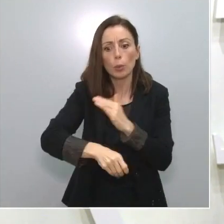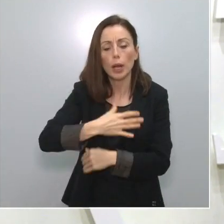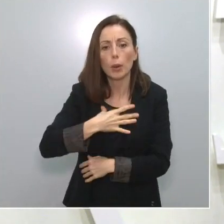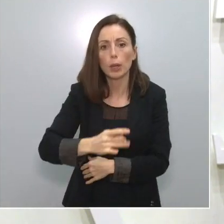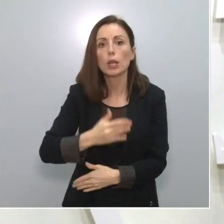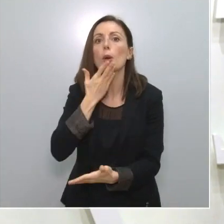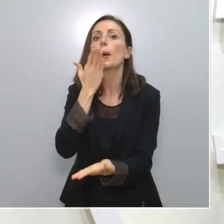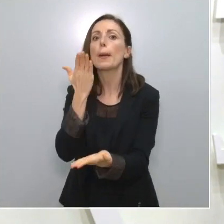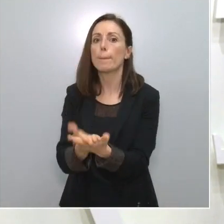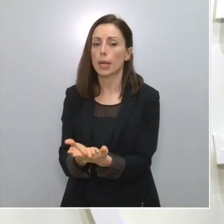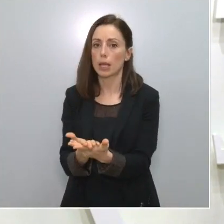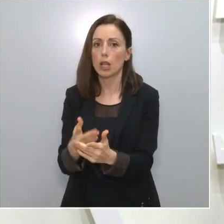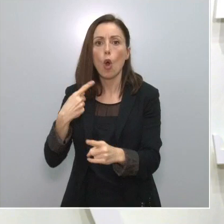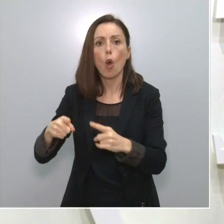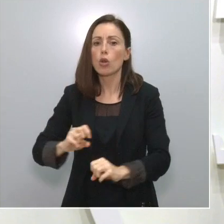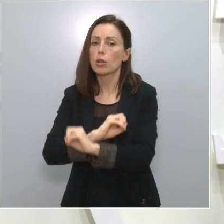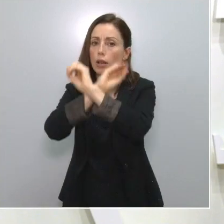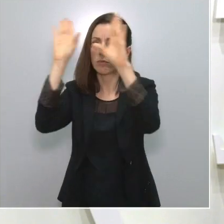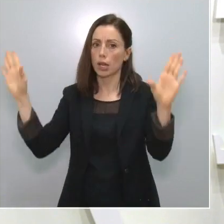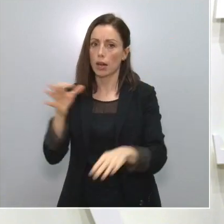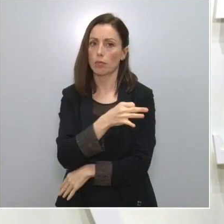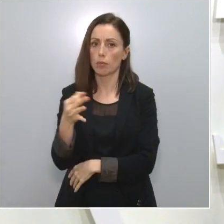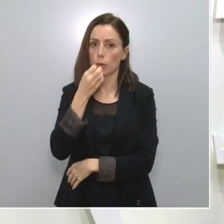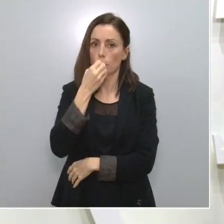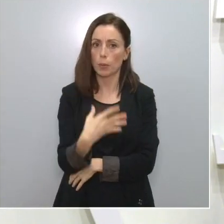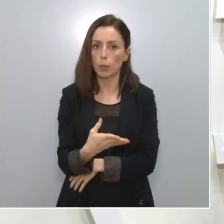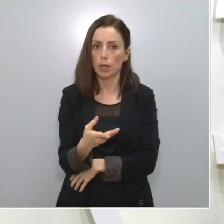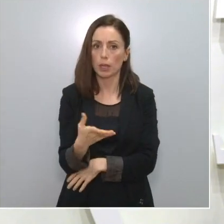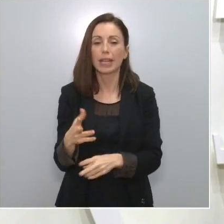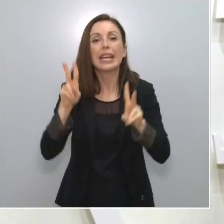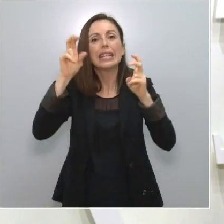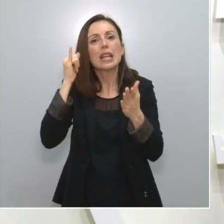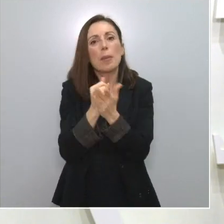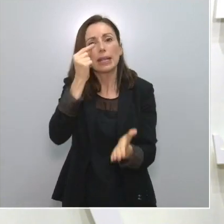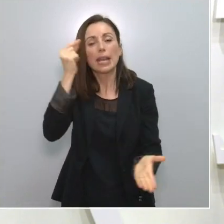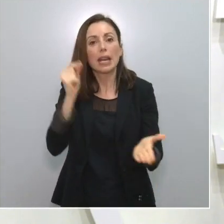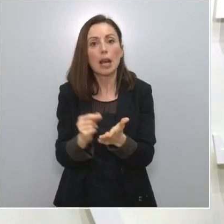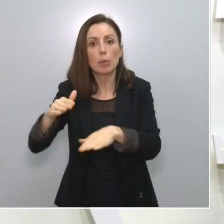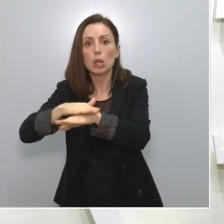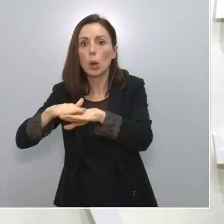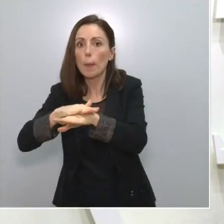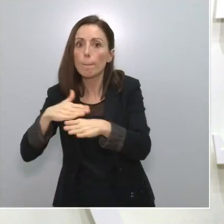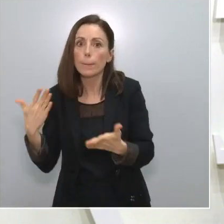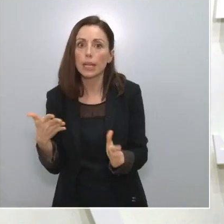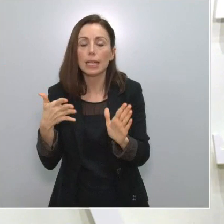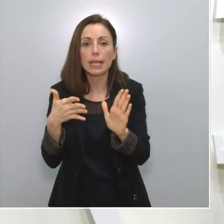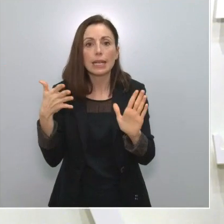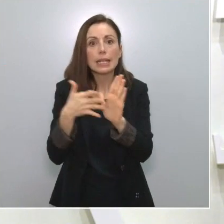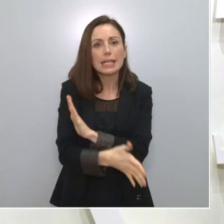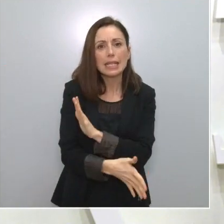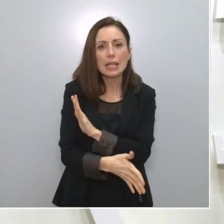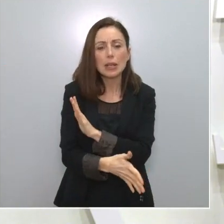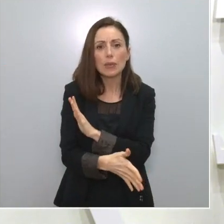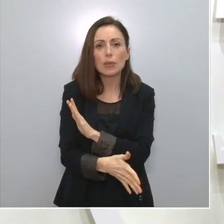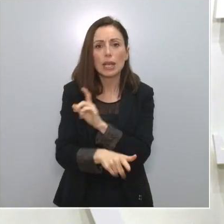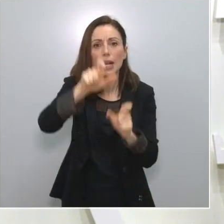pedido certidumbre y certeza. Los ansiados test rápidos del Ministerio no discriminan entre aquellos infectados